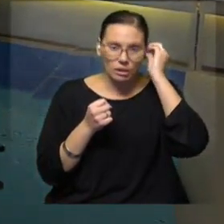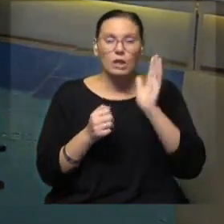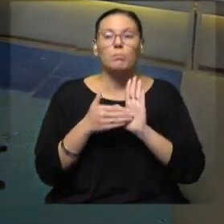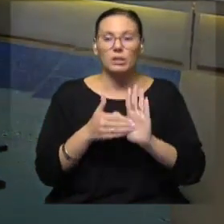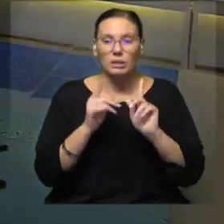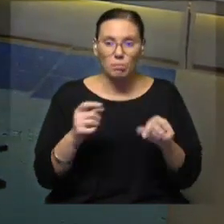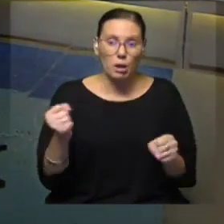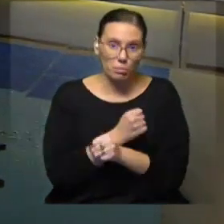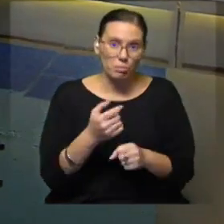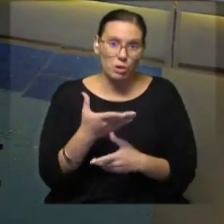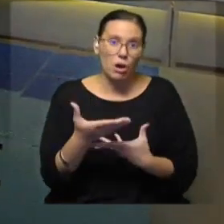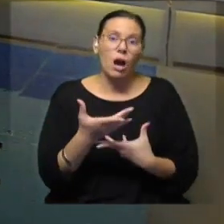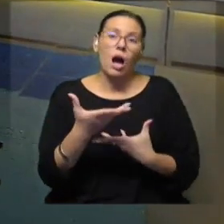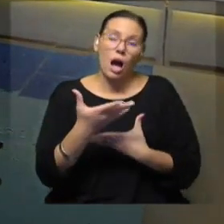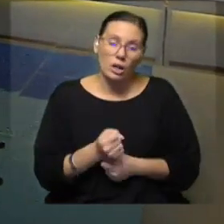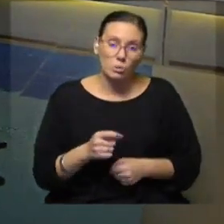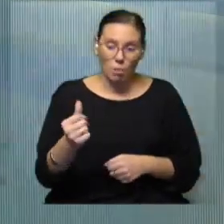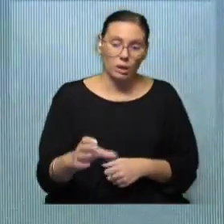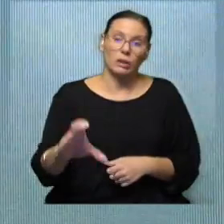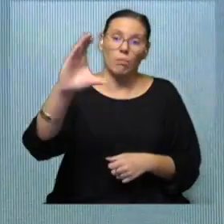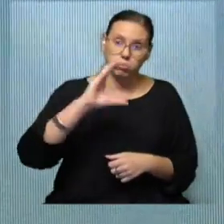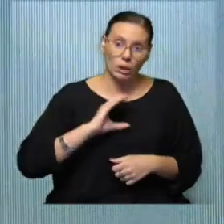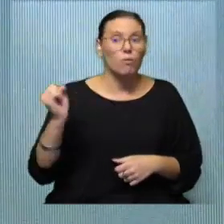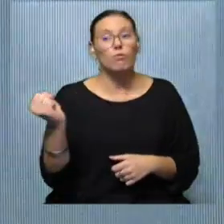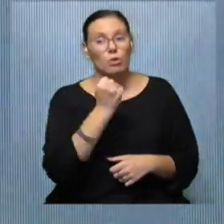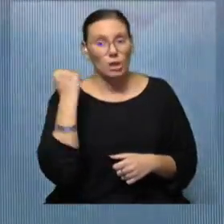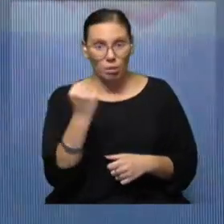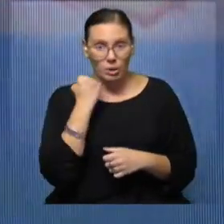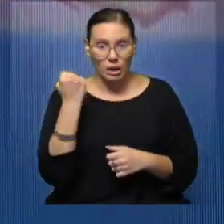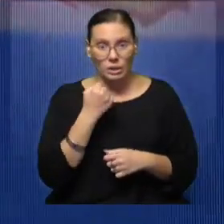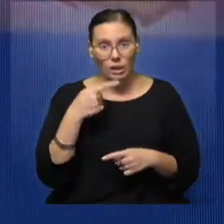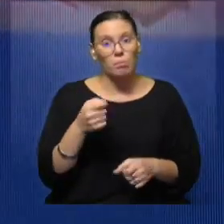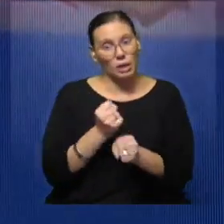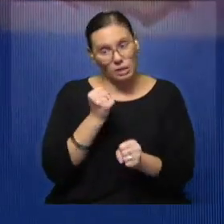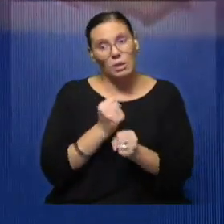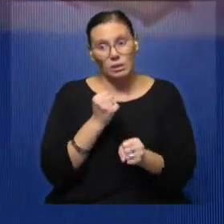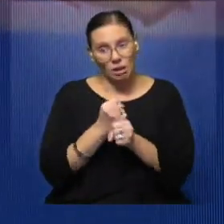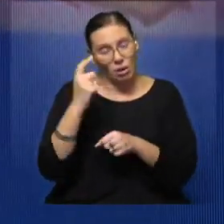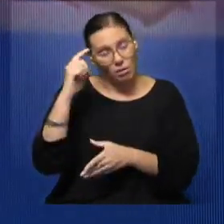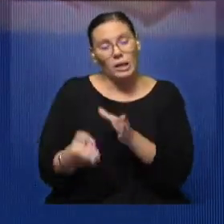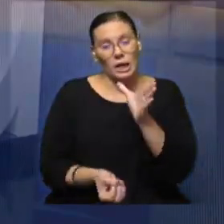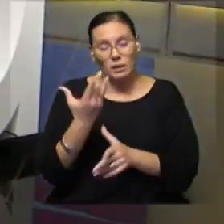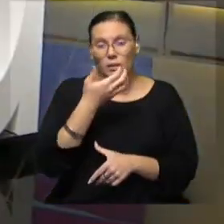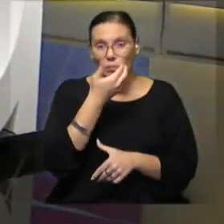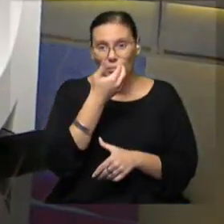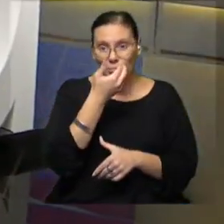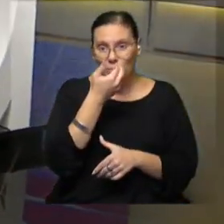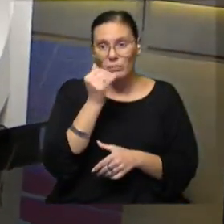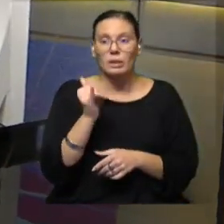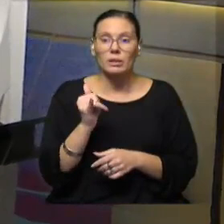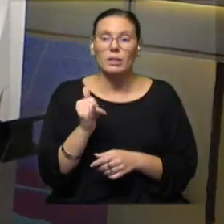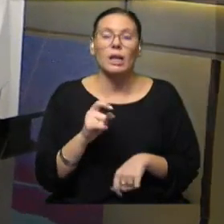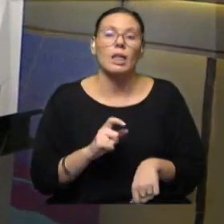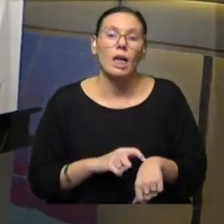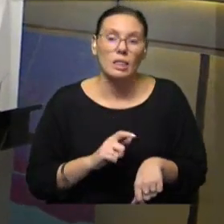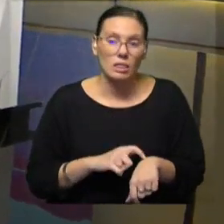conseguir fondos, ¿no? Sí. Que eso es esencial para ese tipo de obras creativas. Son obras que toman mucho